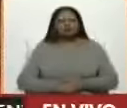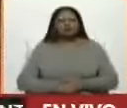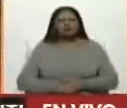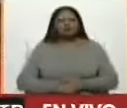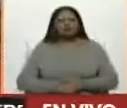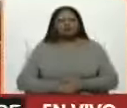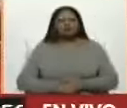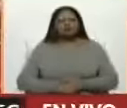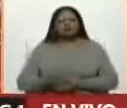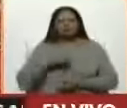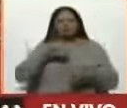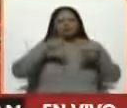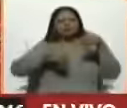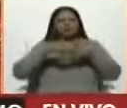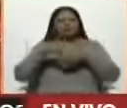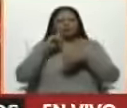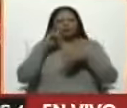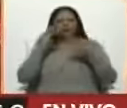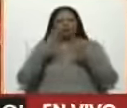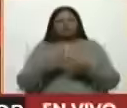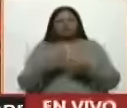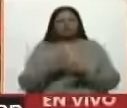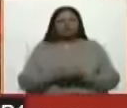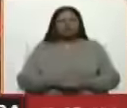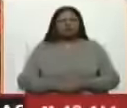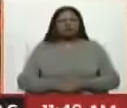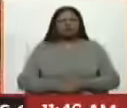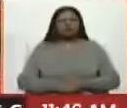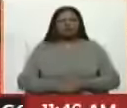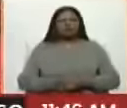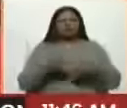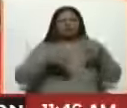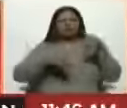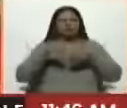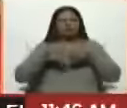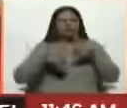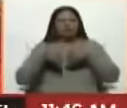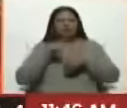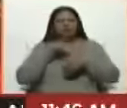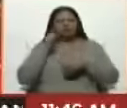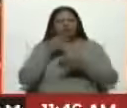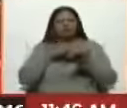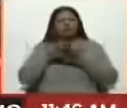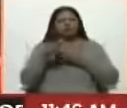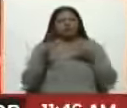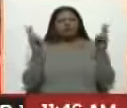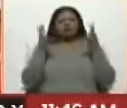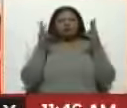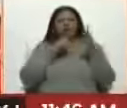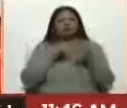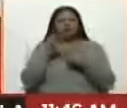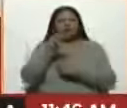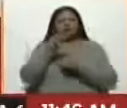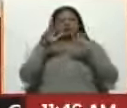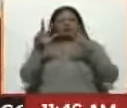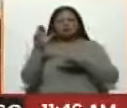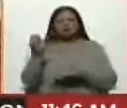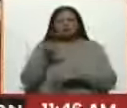del voto seguro, del voto que nos garantice la victoria el 28 de